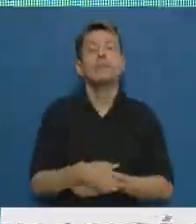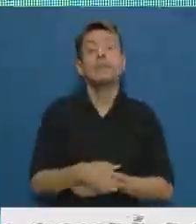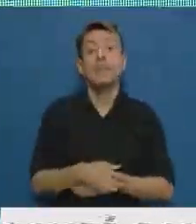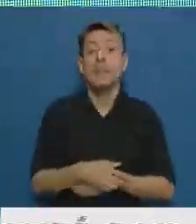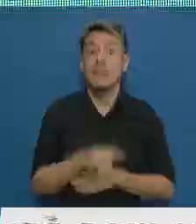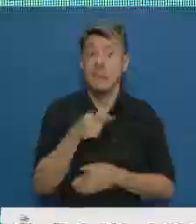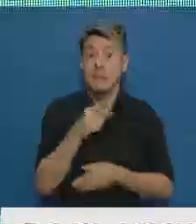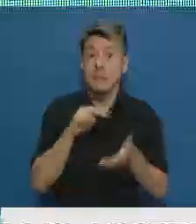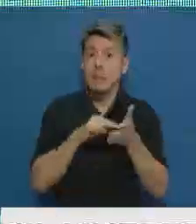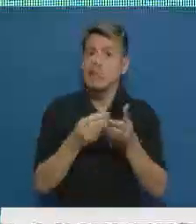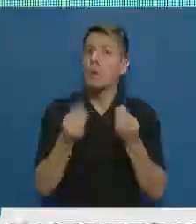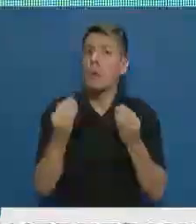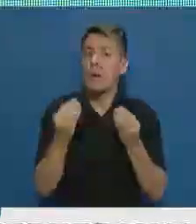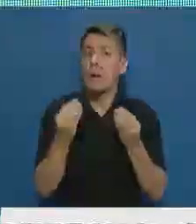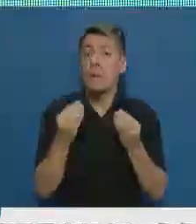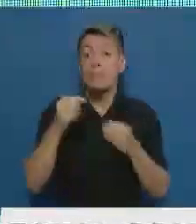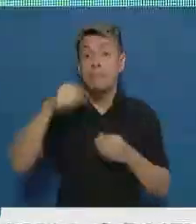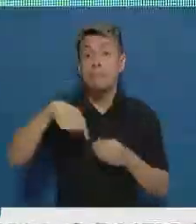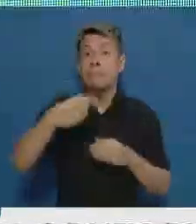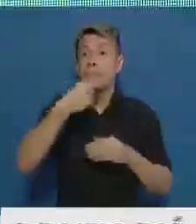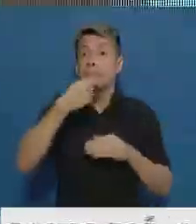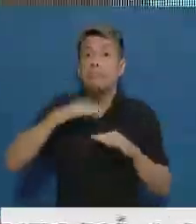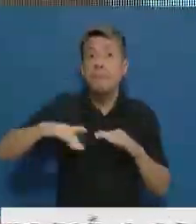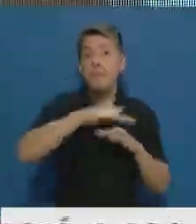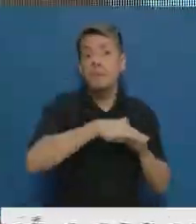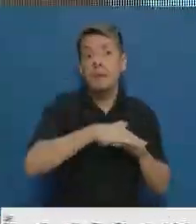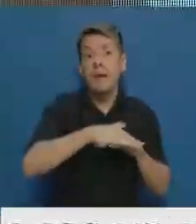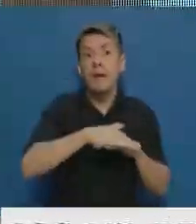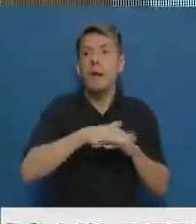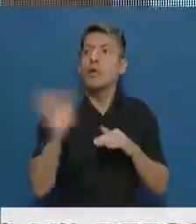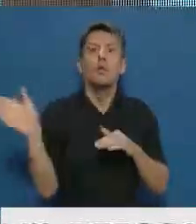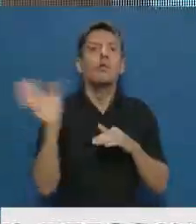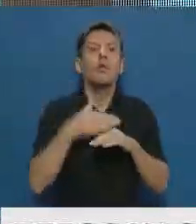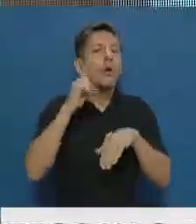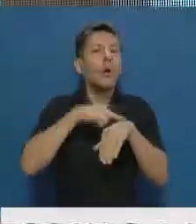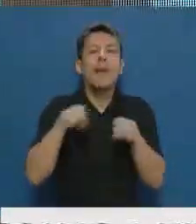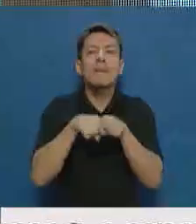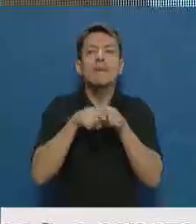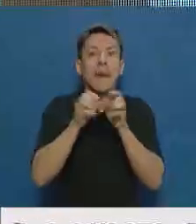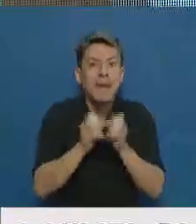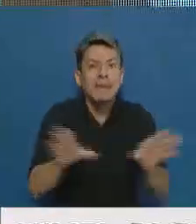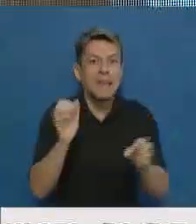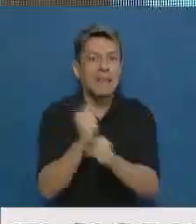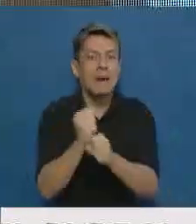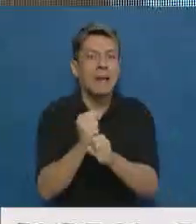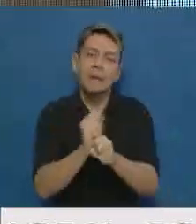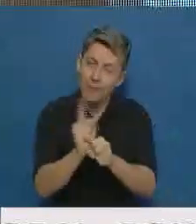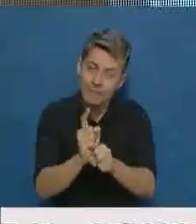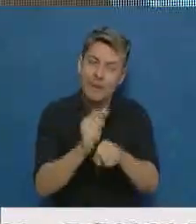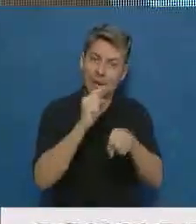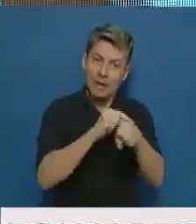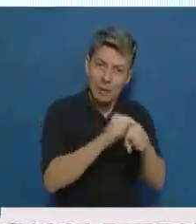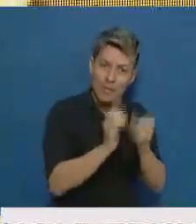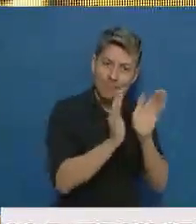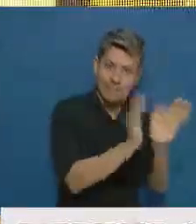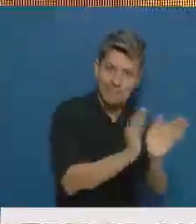estas situaciones es que prácticamente en Mendoza todas las actividades comienzan a la misma hora. Bien. Por lo tanto, tenemos horas pico que están muy marcadas en la provincia,